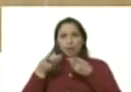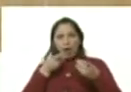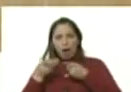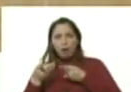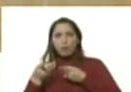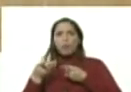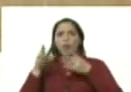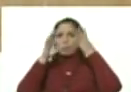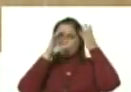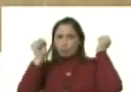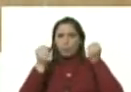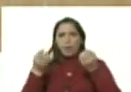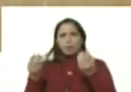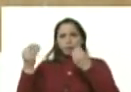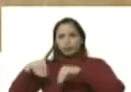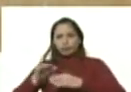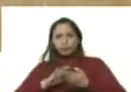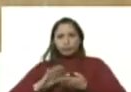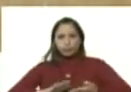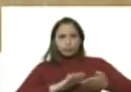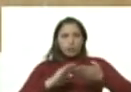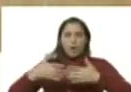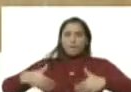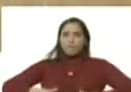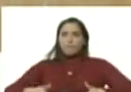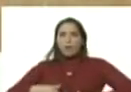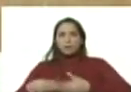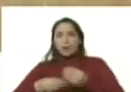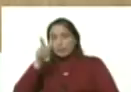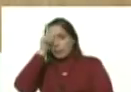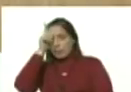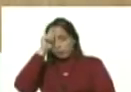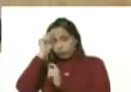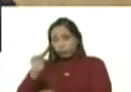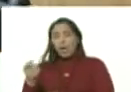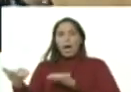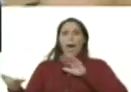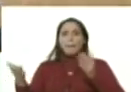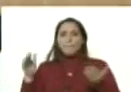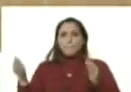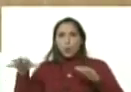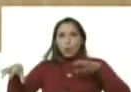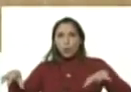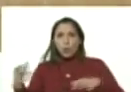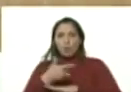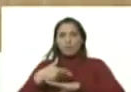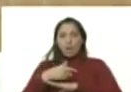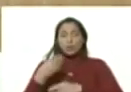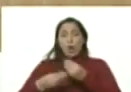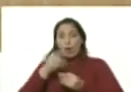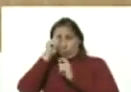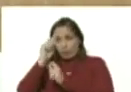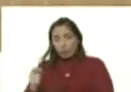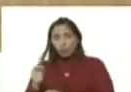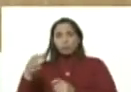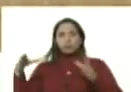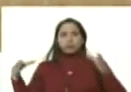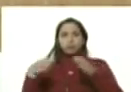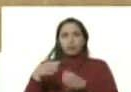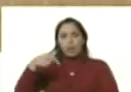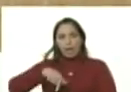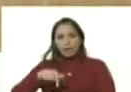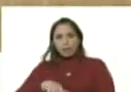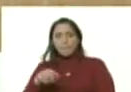de la diplomacia. Ese esfuerzo que se ha hecho con Alemania, hay que reconocerlo a ambos gobiernos. Yo le hago el reconocimiento a mis equipos y